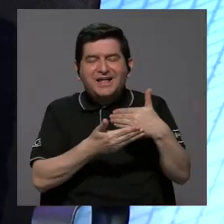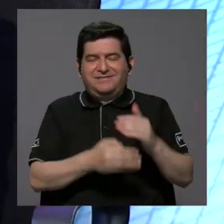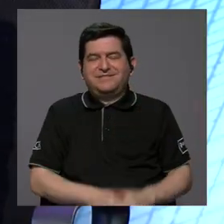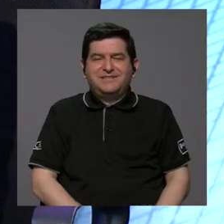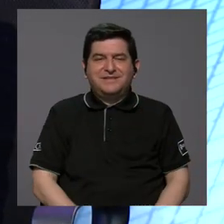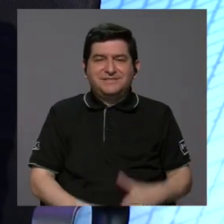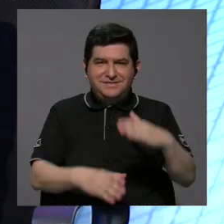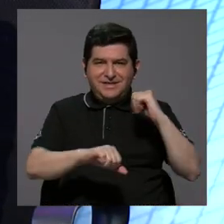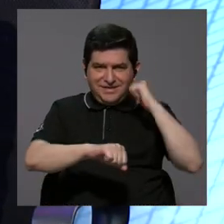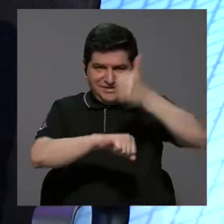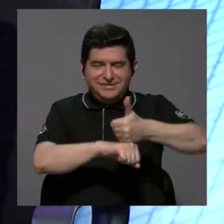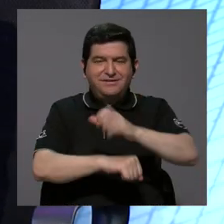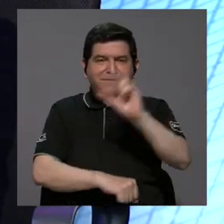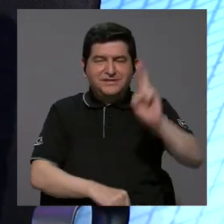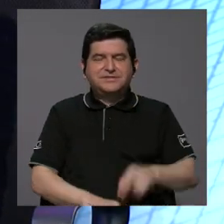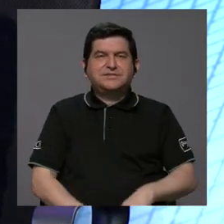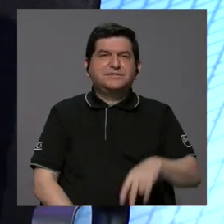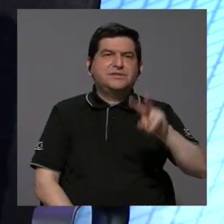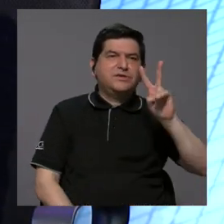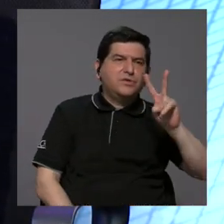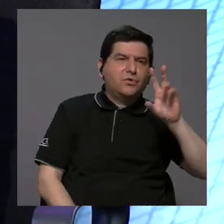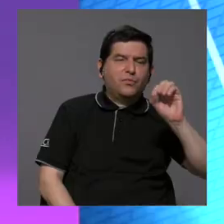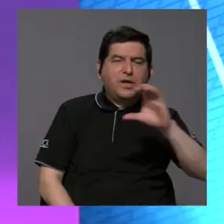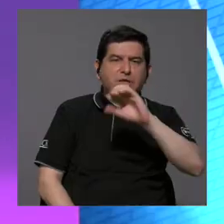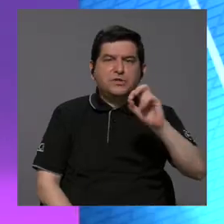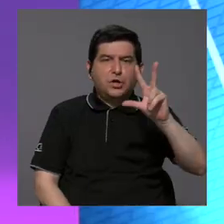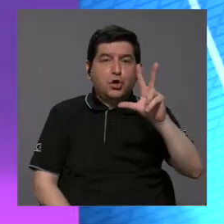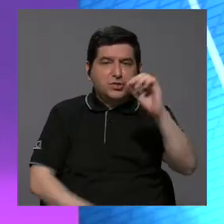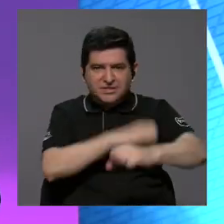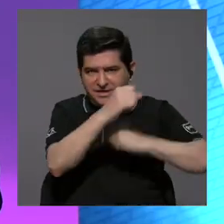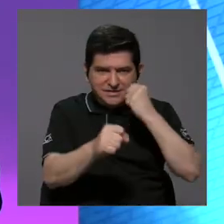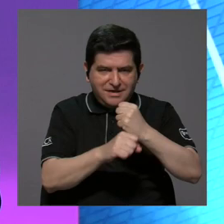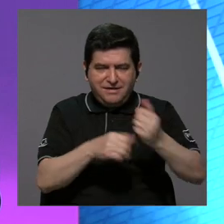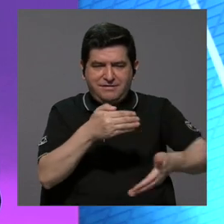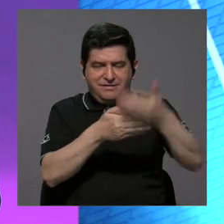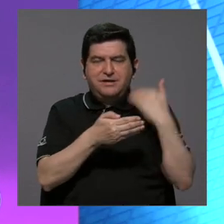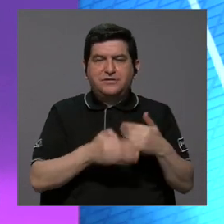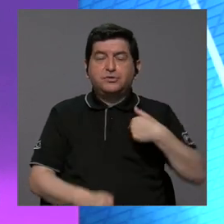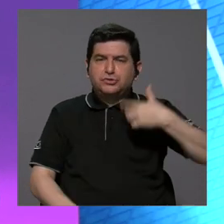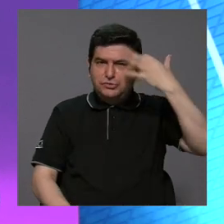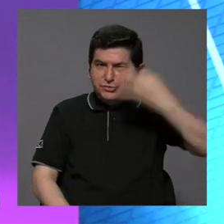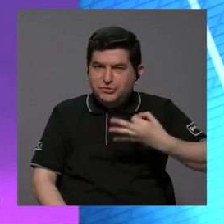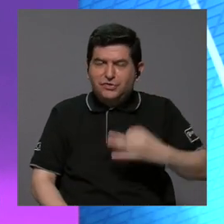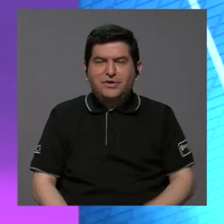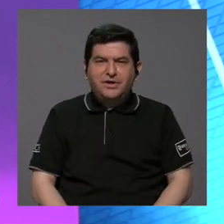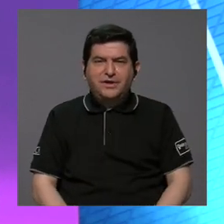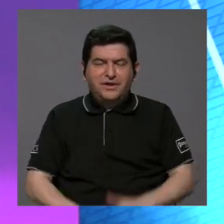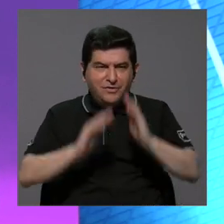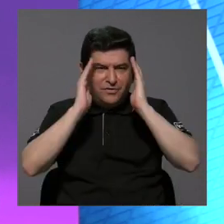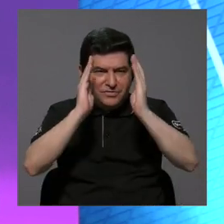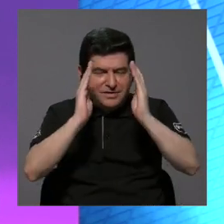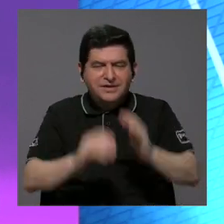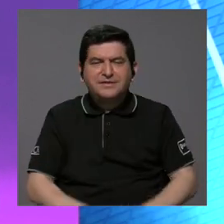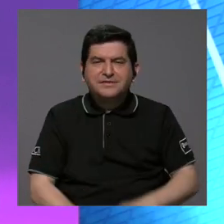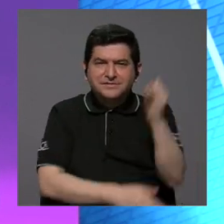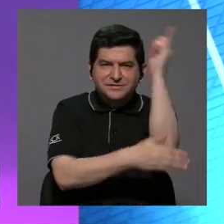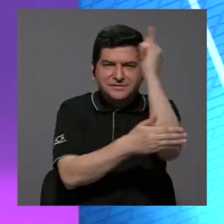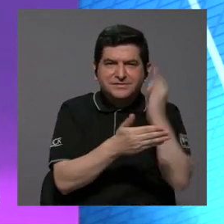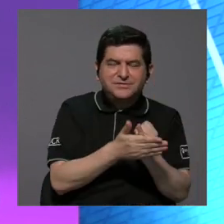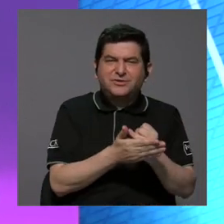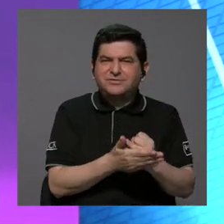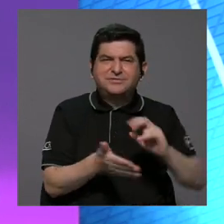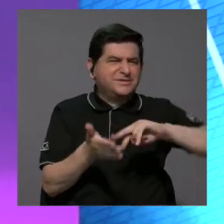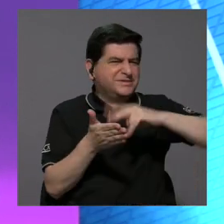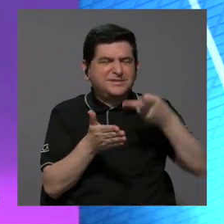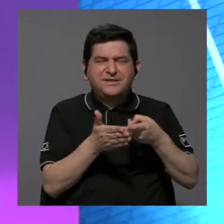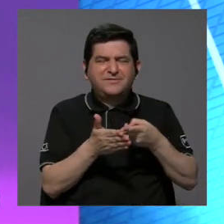Costa Rica 20 o 30 años antes y por ahí es donde también creo yo del abordaje artístico Qué significa